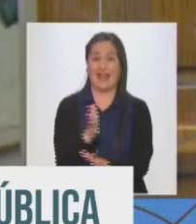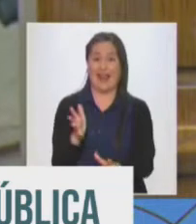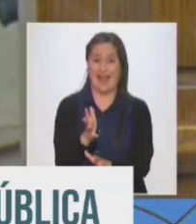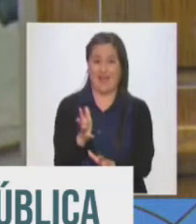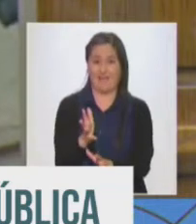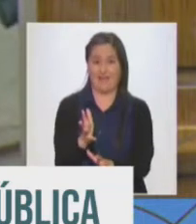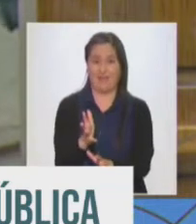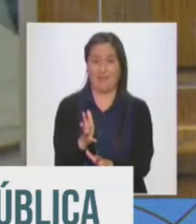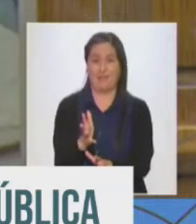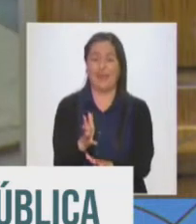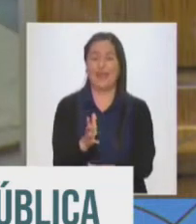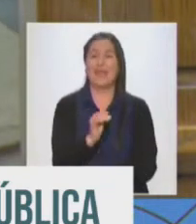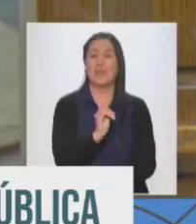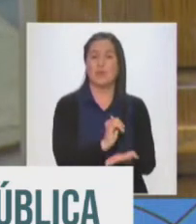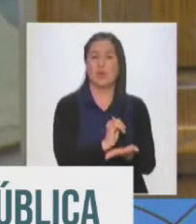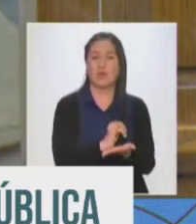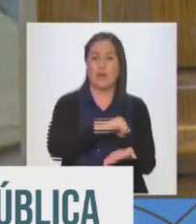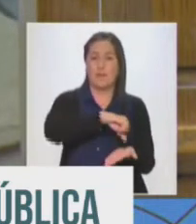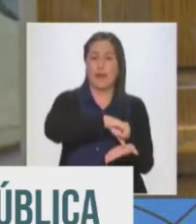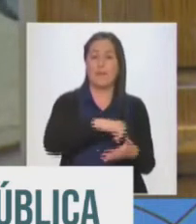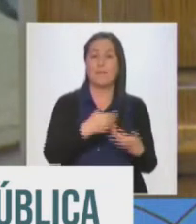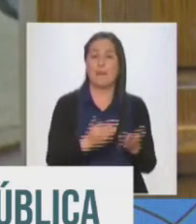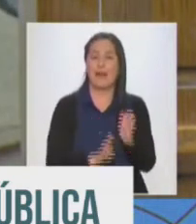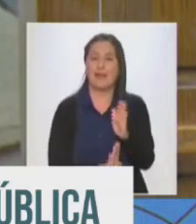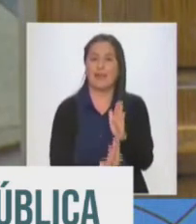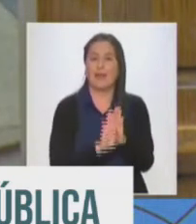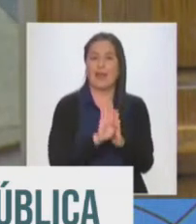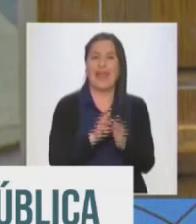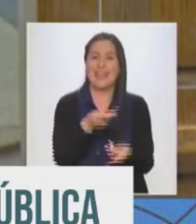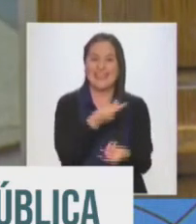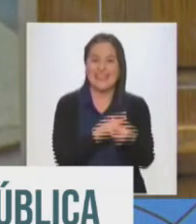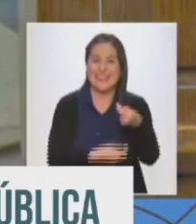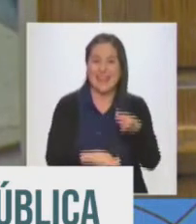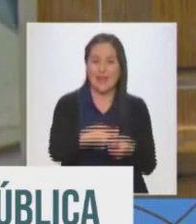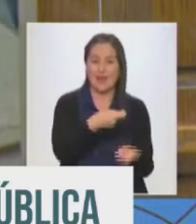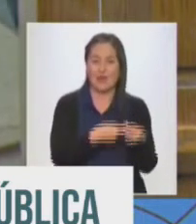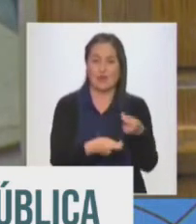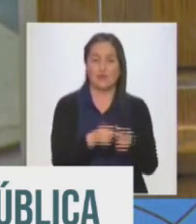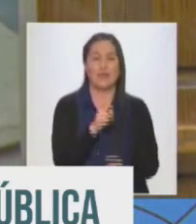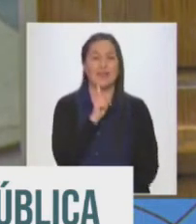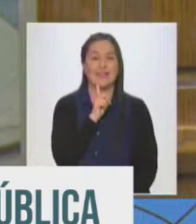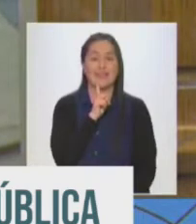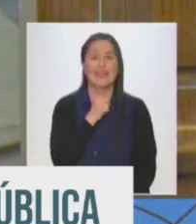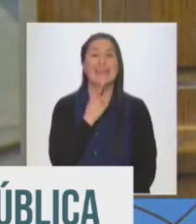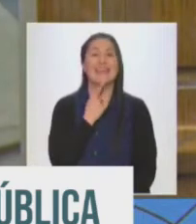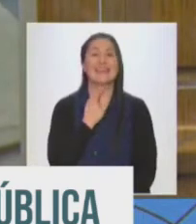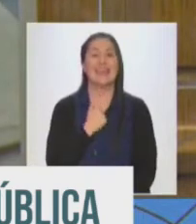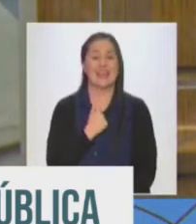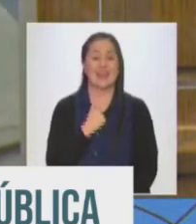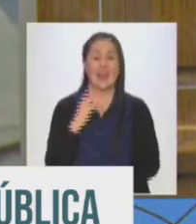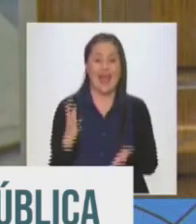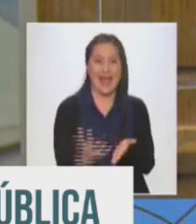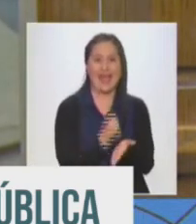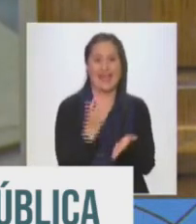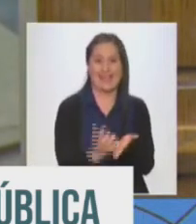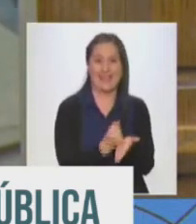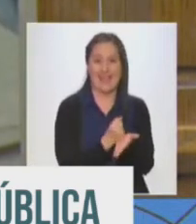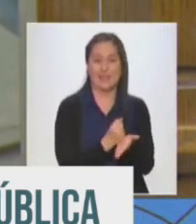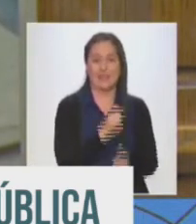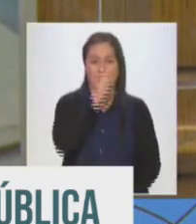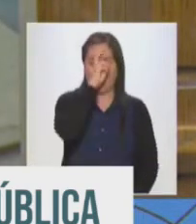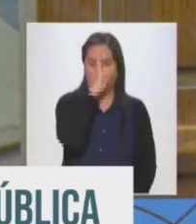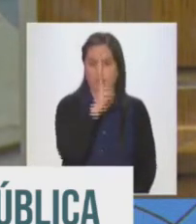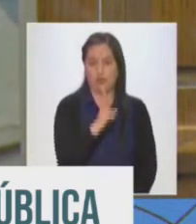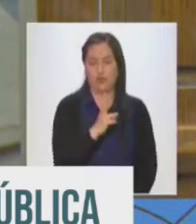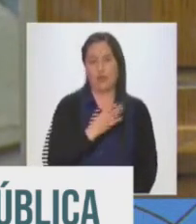la institucionalidad del país para desarrollar un negocio que tiene intereses, dañando con ello el honor de nuestro